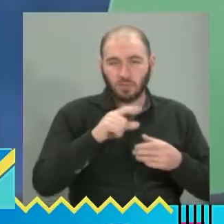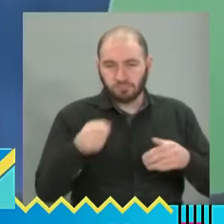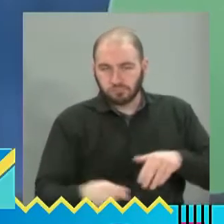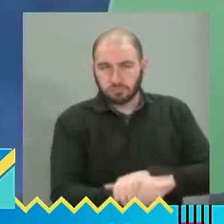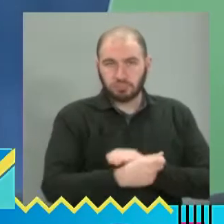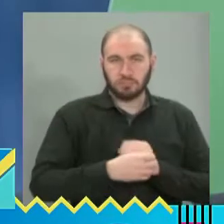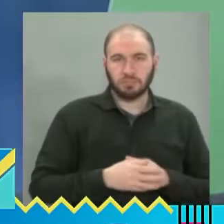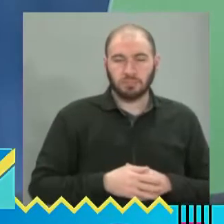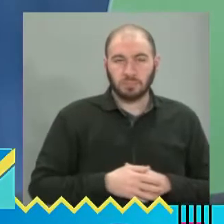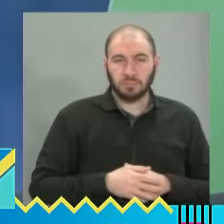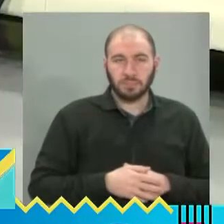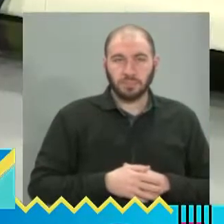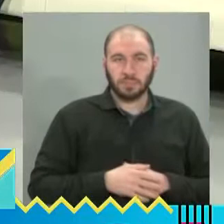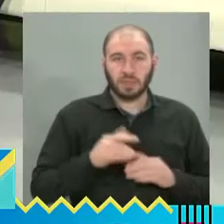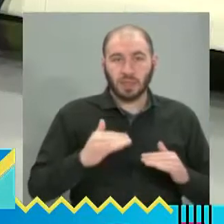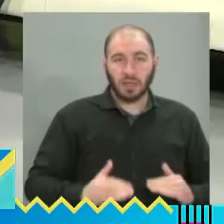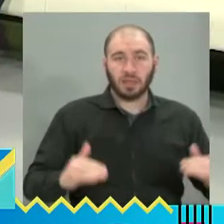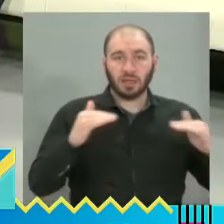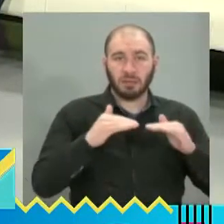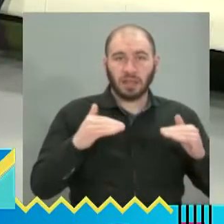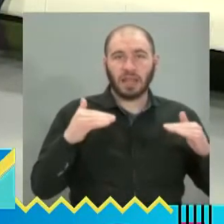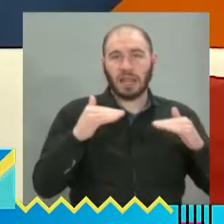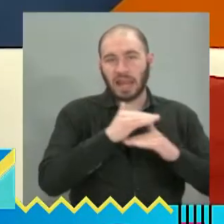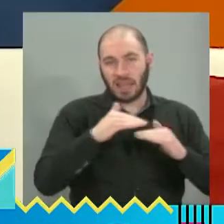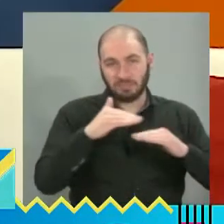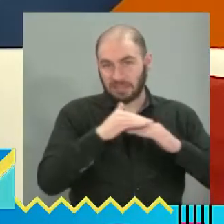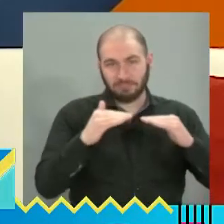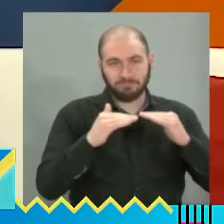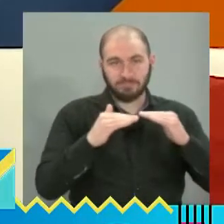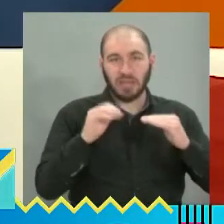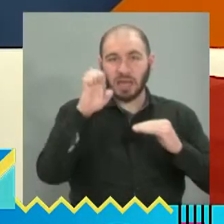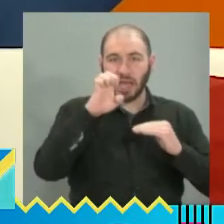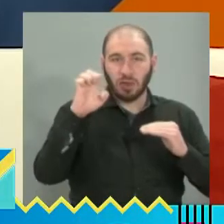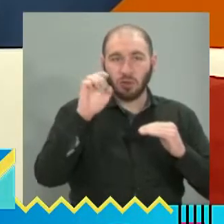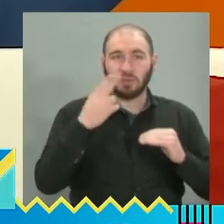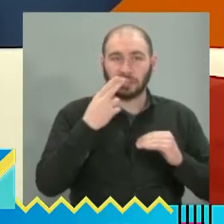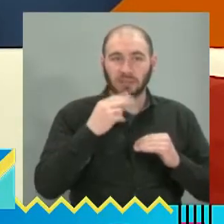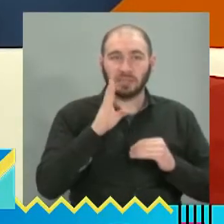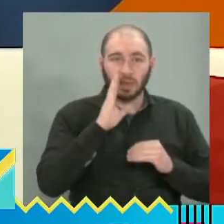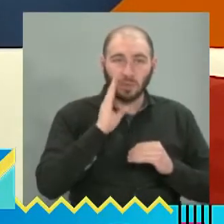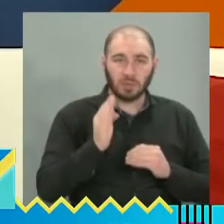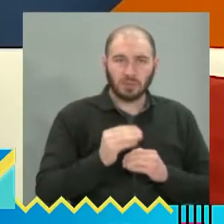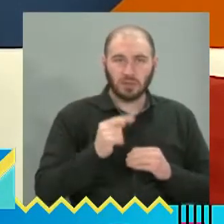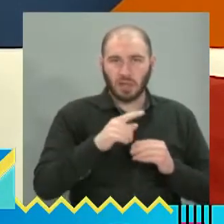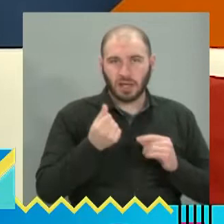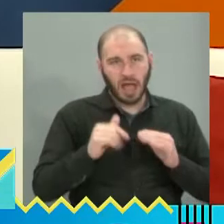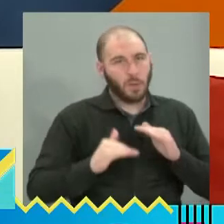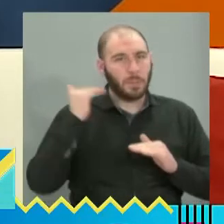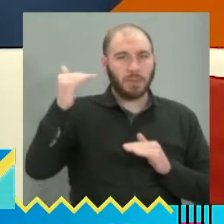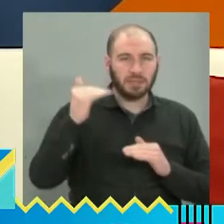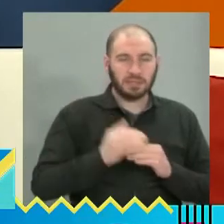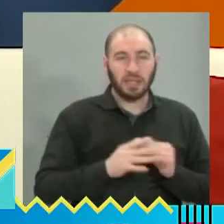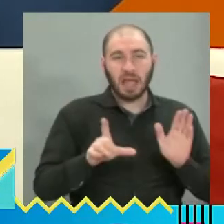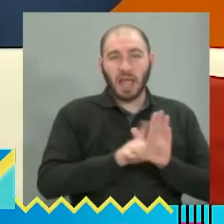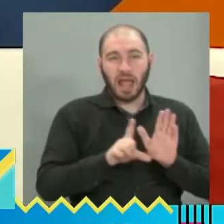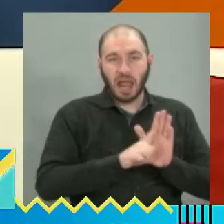contrabando. Entonces, para equilibrar llegan a un límite. En Europa los cigarrillos en Estados Unidos son notoriamente más caros y las